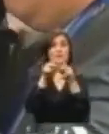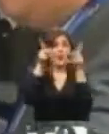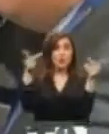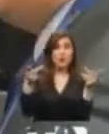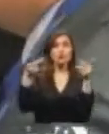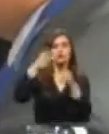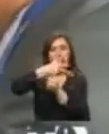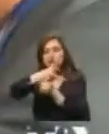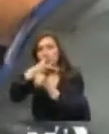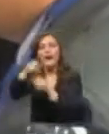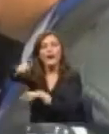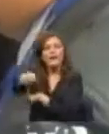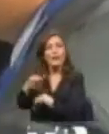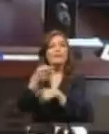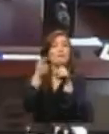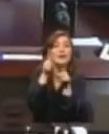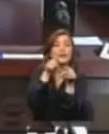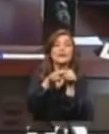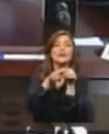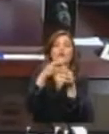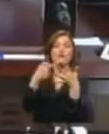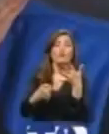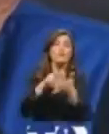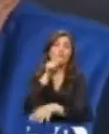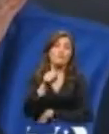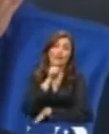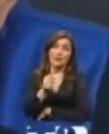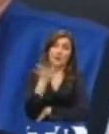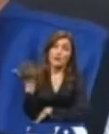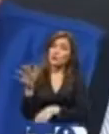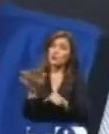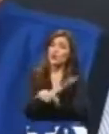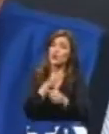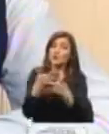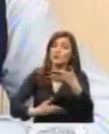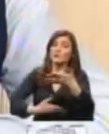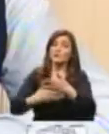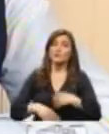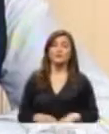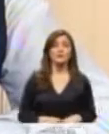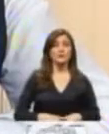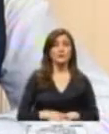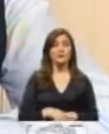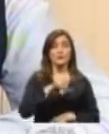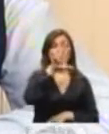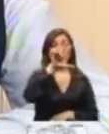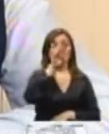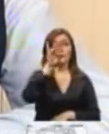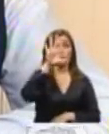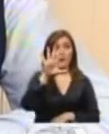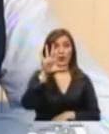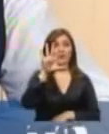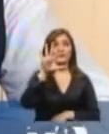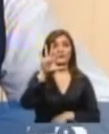de la promoción electoral, son varios los inscritos, pero aún restan otros que tienen que completar documentación. Hay un número ya de